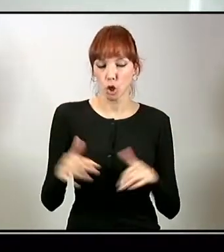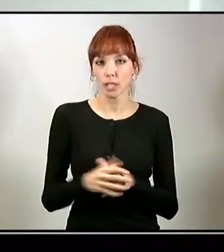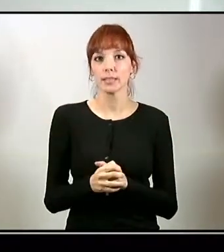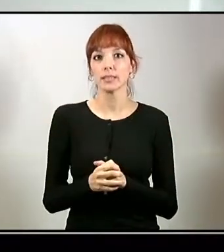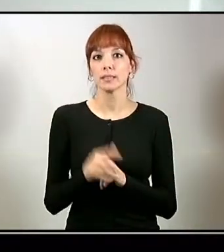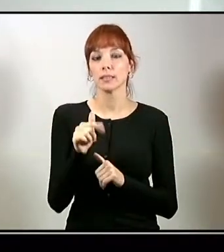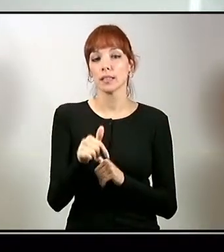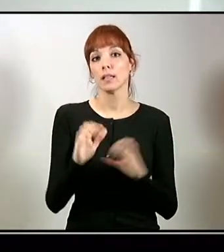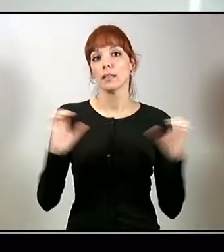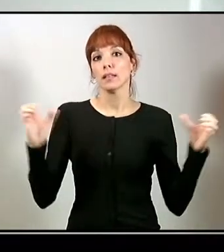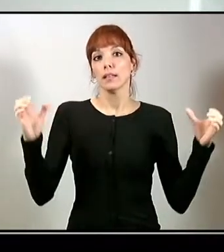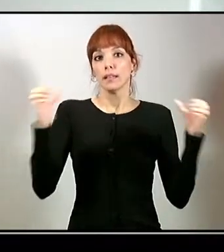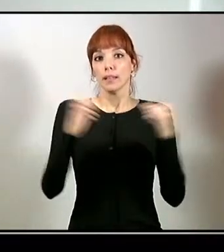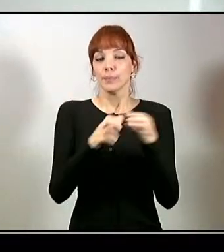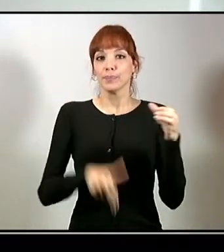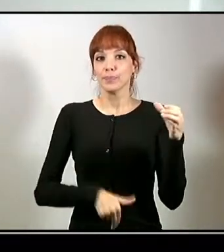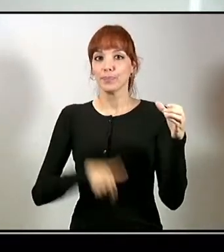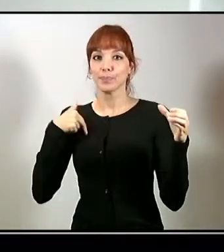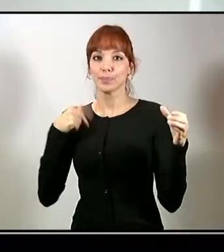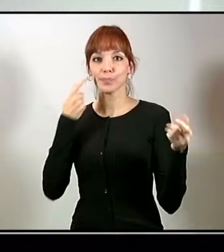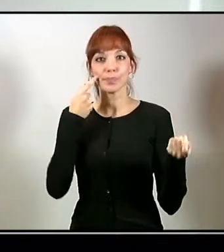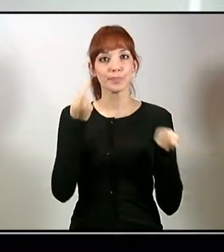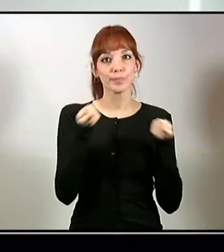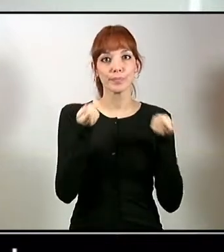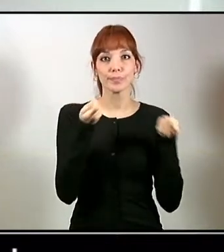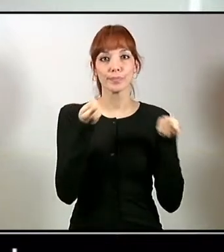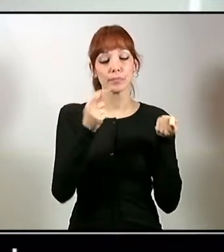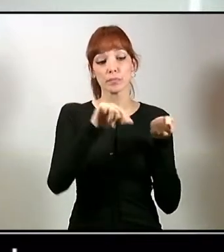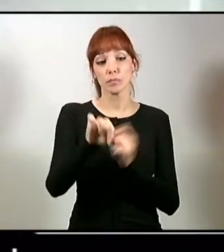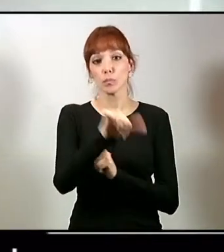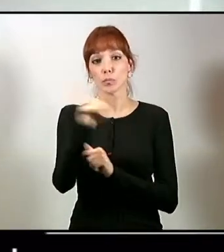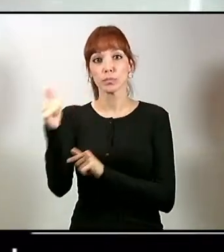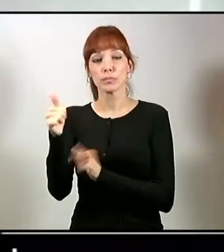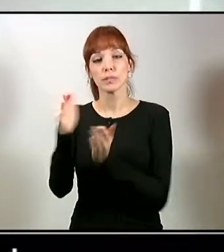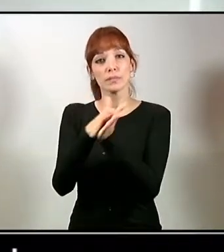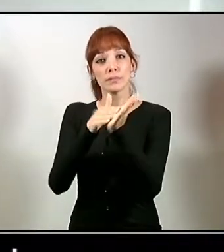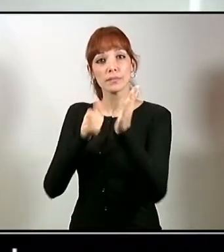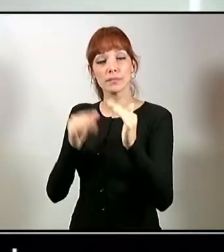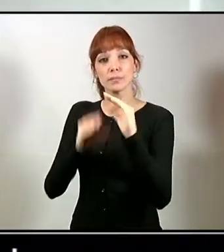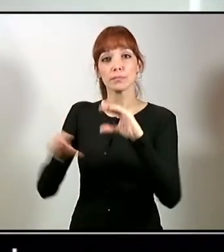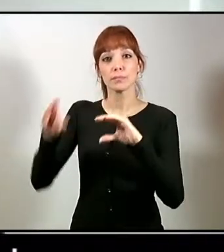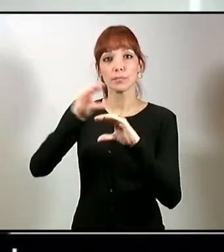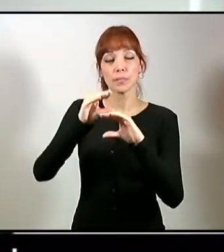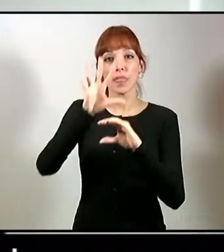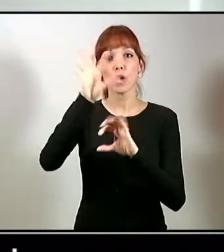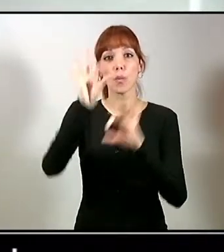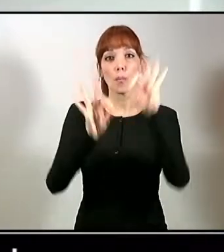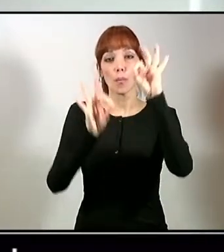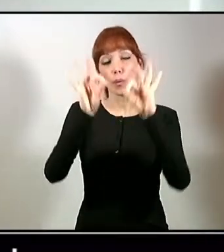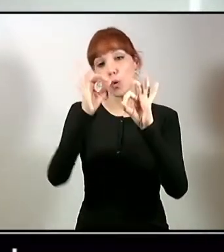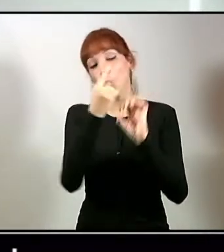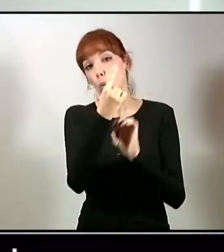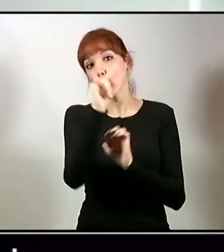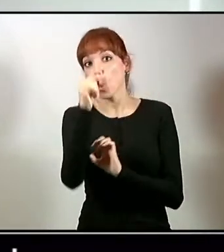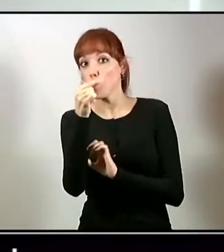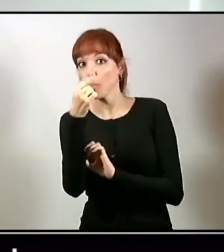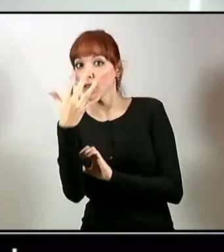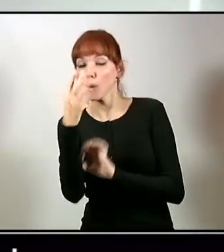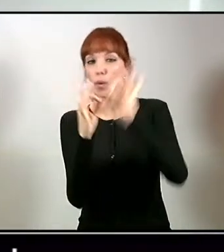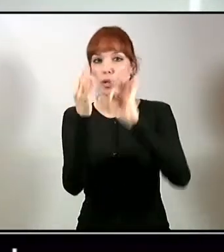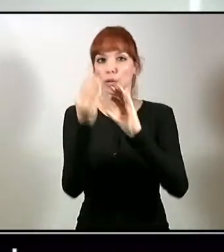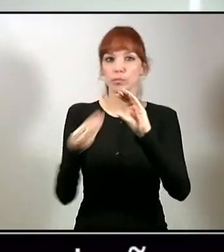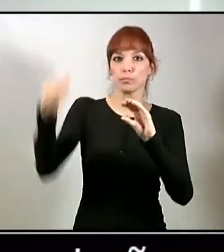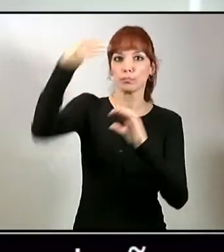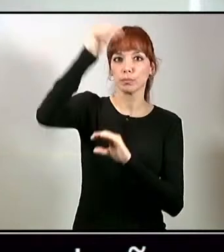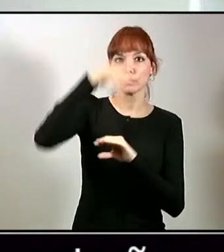Mesa General de la Negociación aprobó la subida salarial del 1,5% para el año